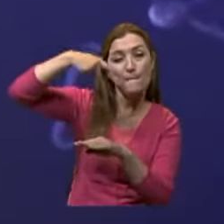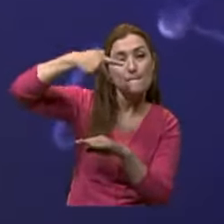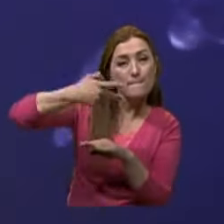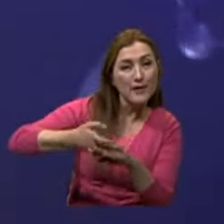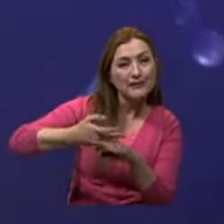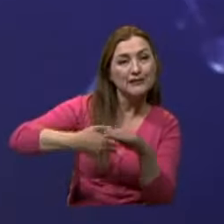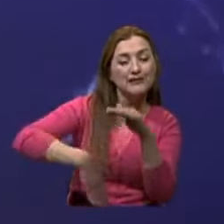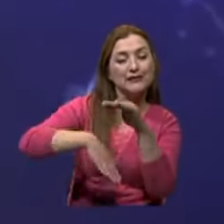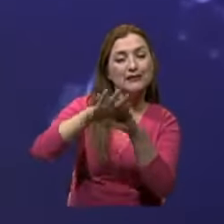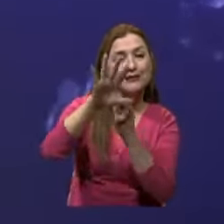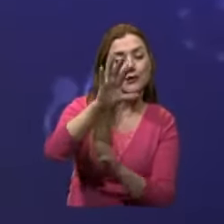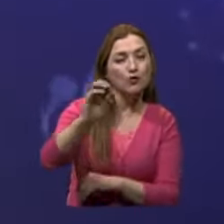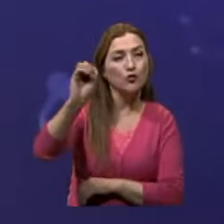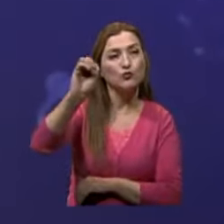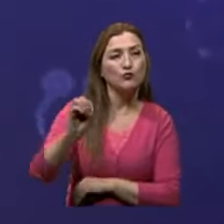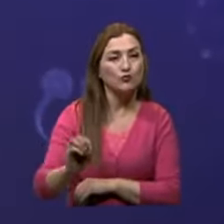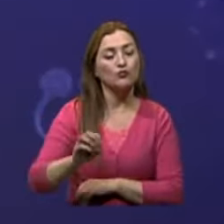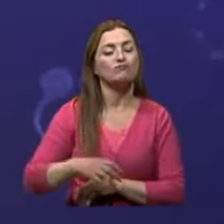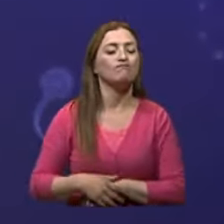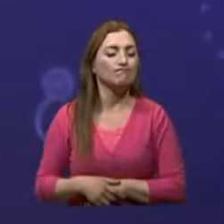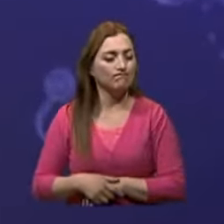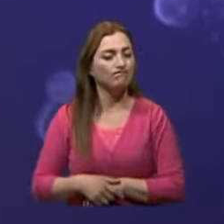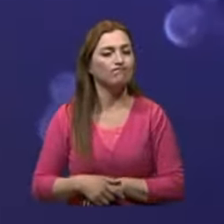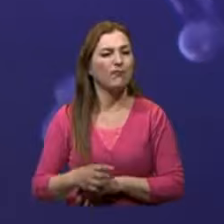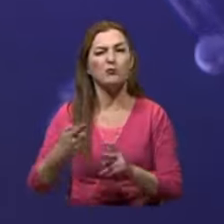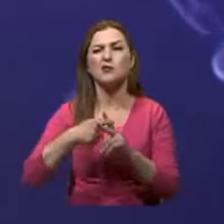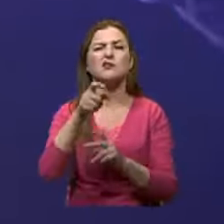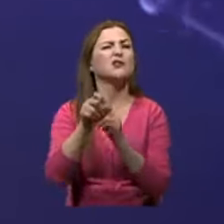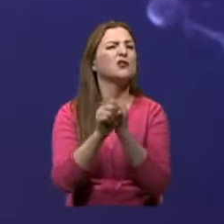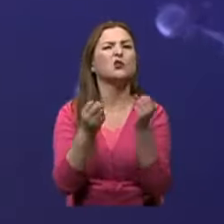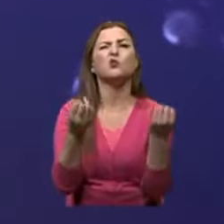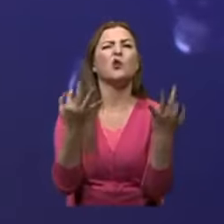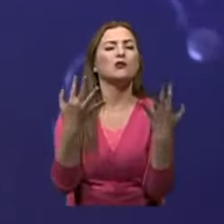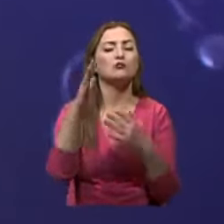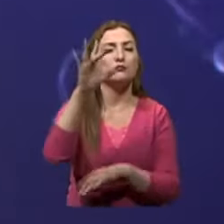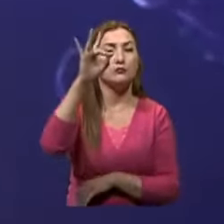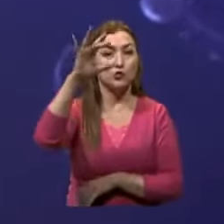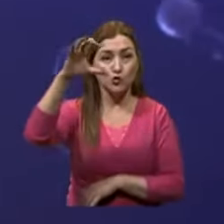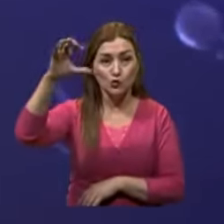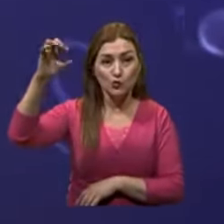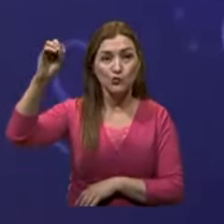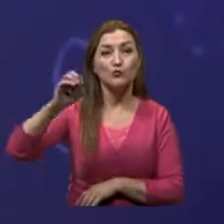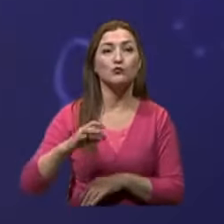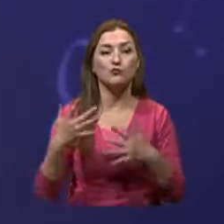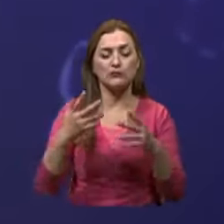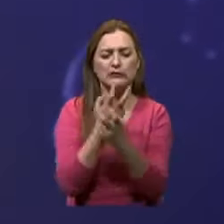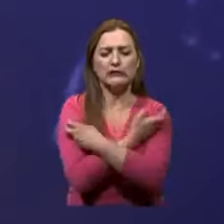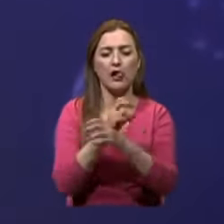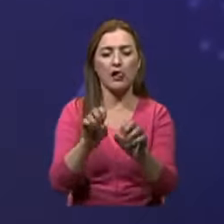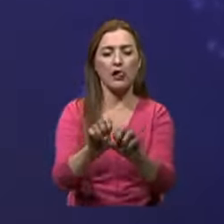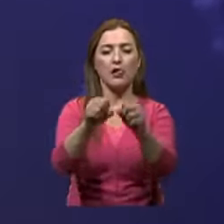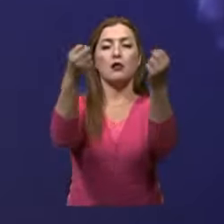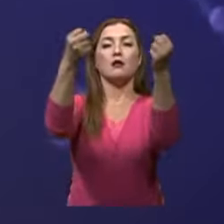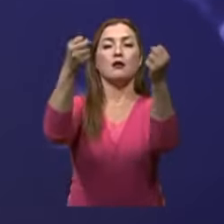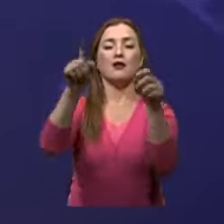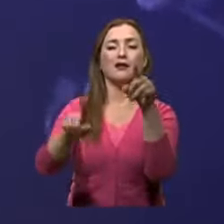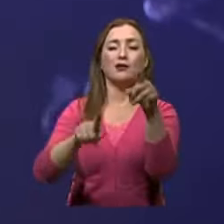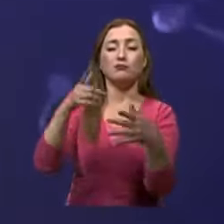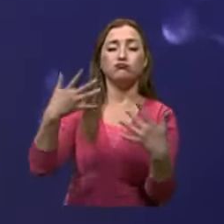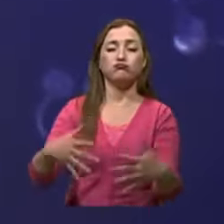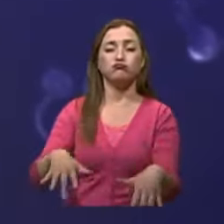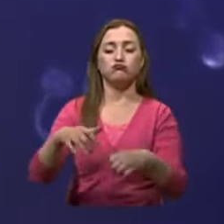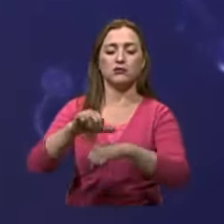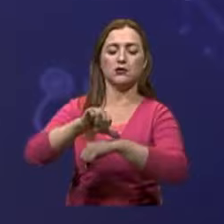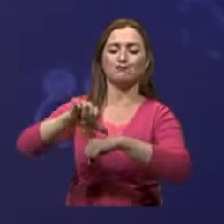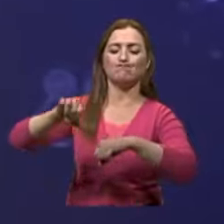los 50% a partir de los 80 años. Con estos accidentes se registran graves fracturas, obligando a muchos a